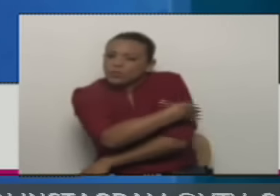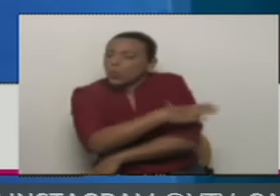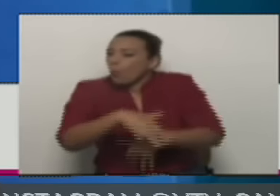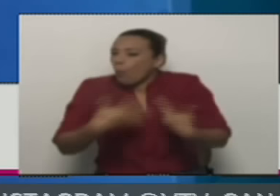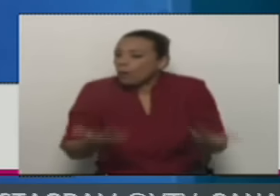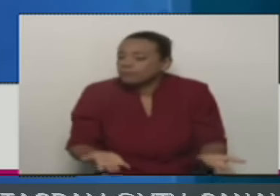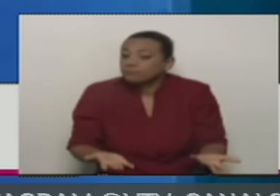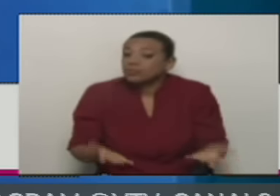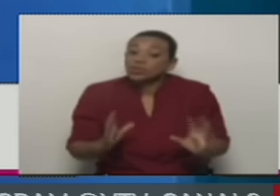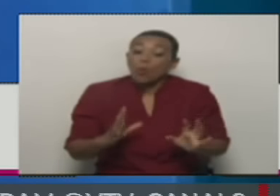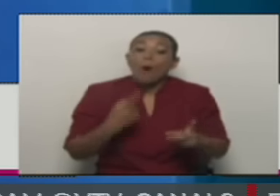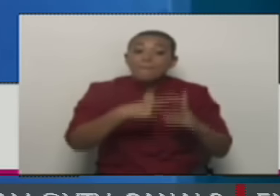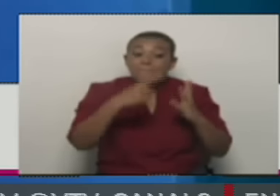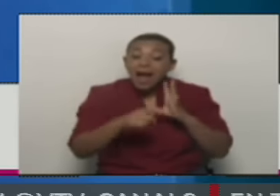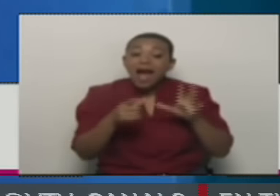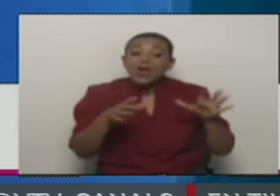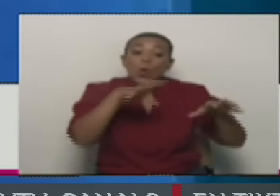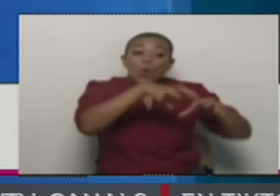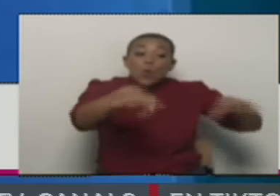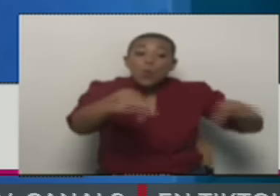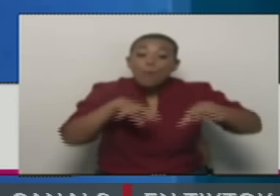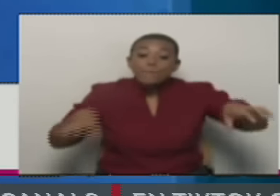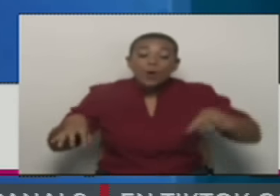Son varias oposiciones.